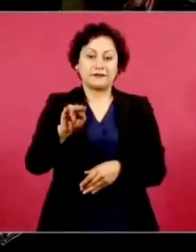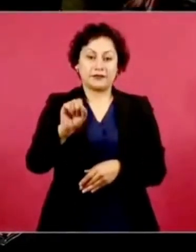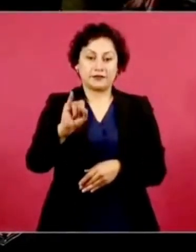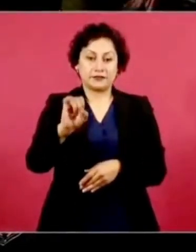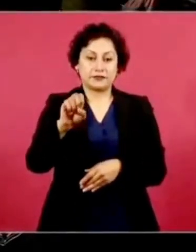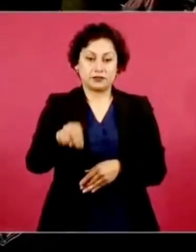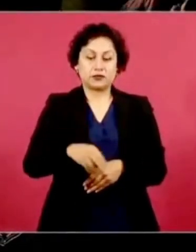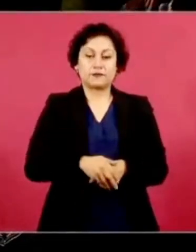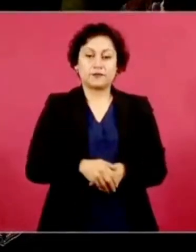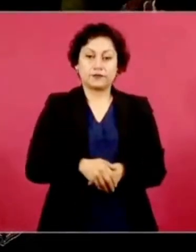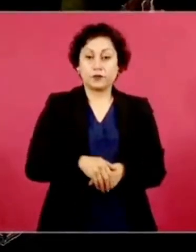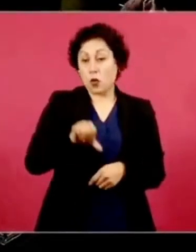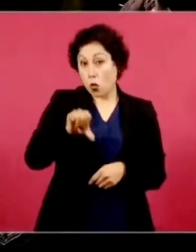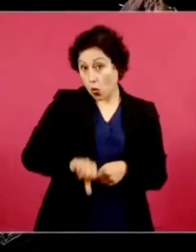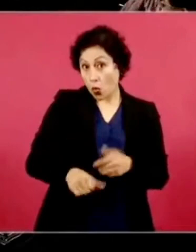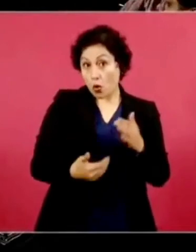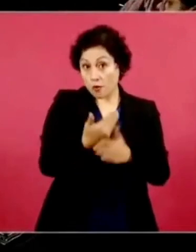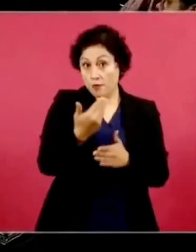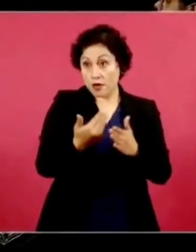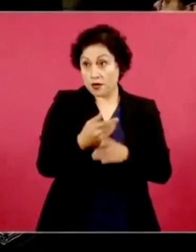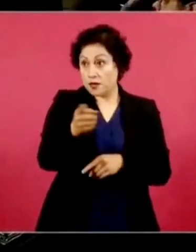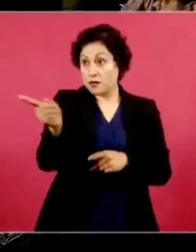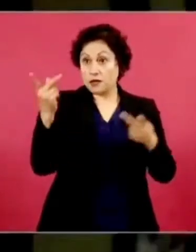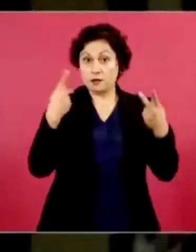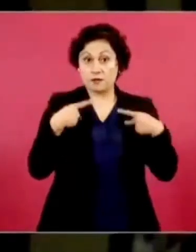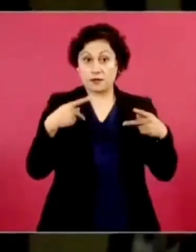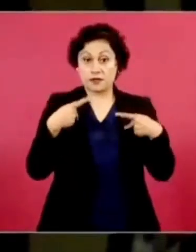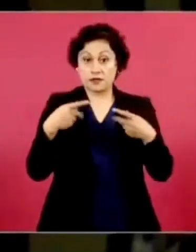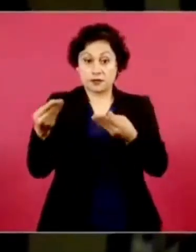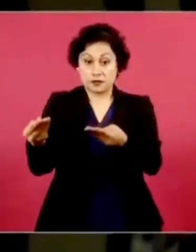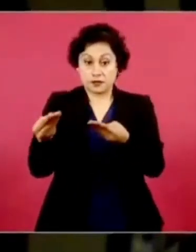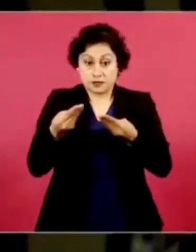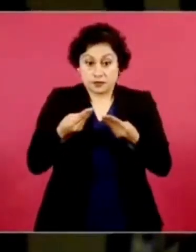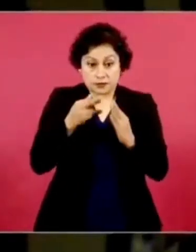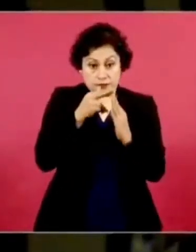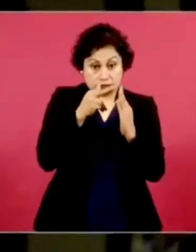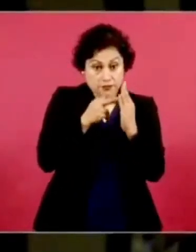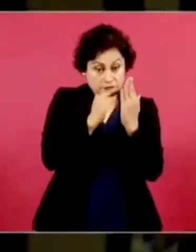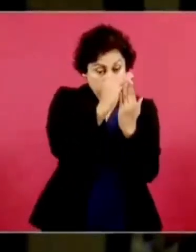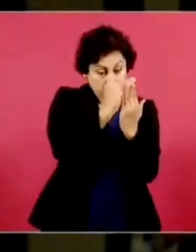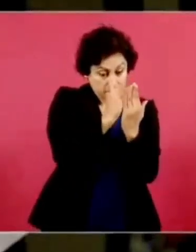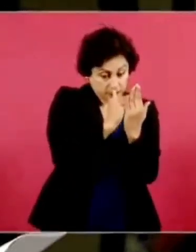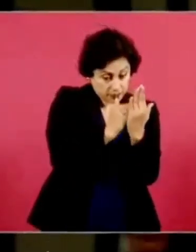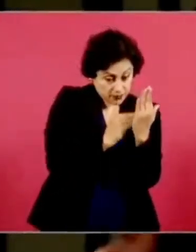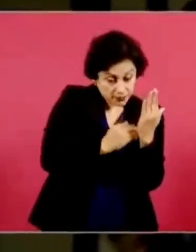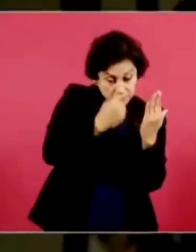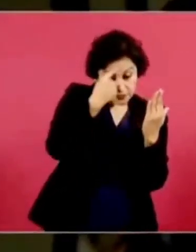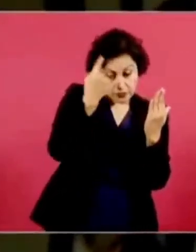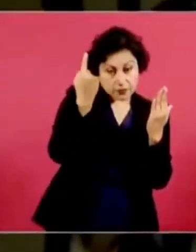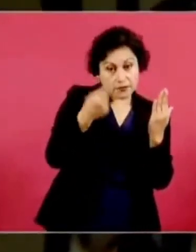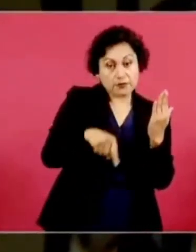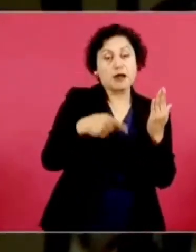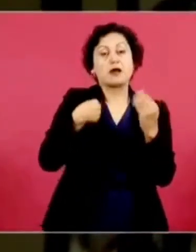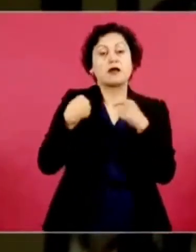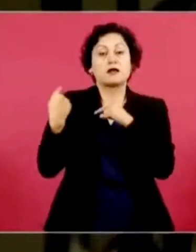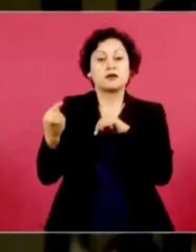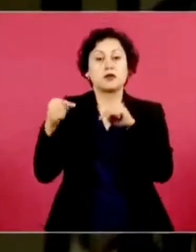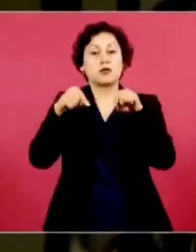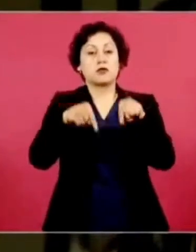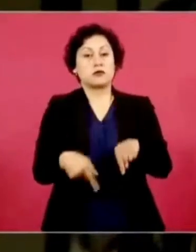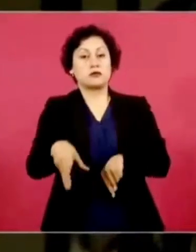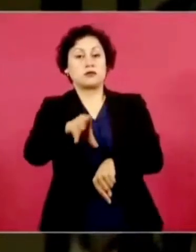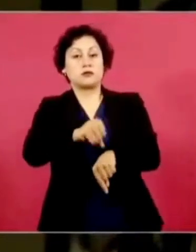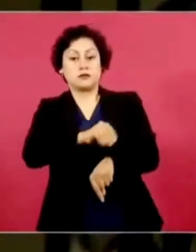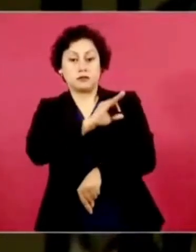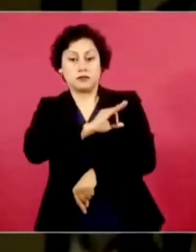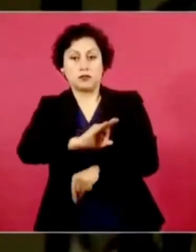la gente aquí de prensa de presidencia me dio los lineamientos para asistir a esta conferencia con usted y poderle hacer respetuosamente preguntas. En el